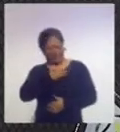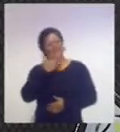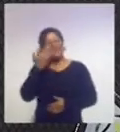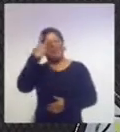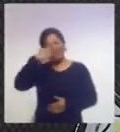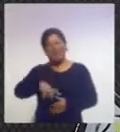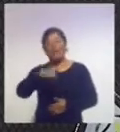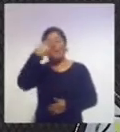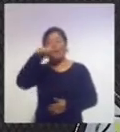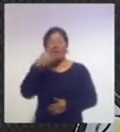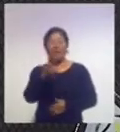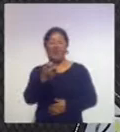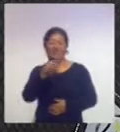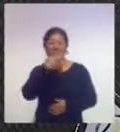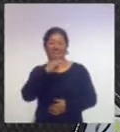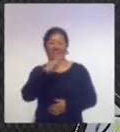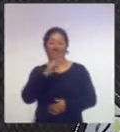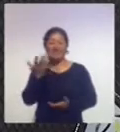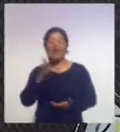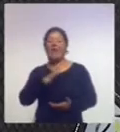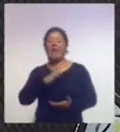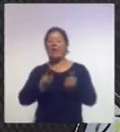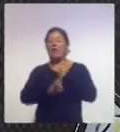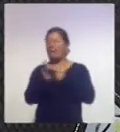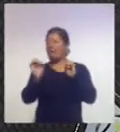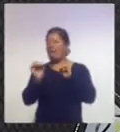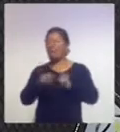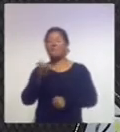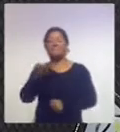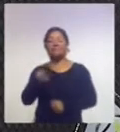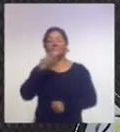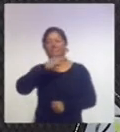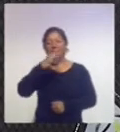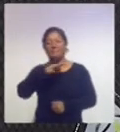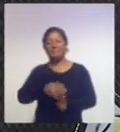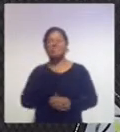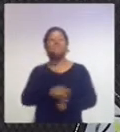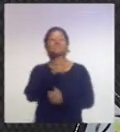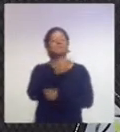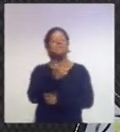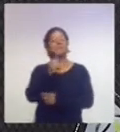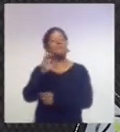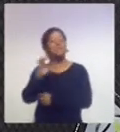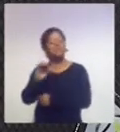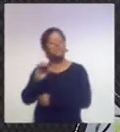que esta celebración sea sin contratiempos en estas fiestas patrias, Protección Civil de